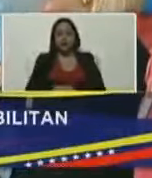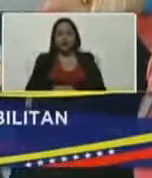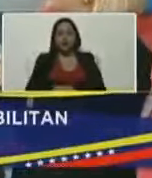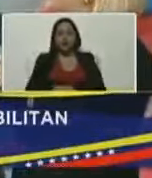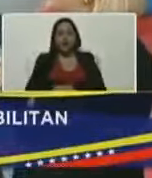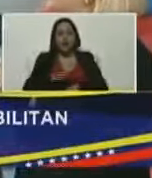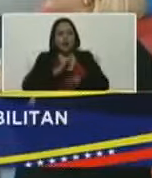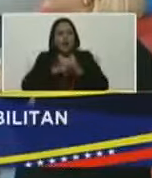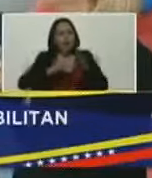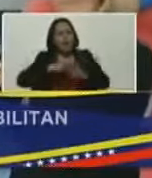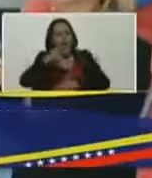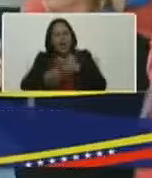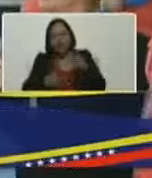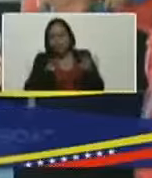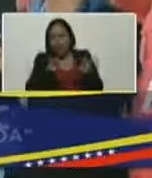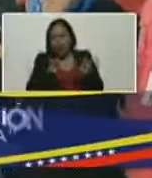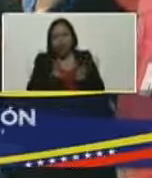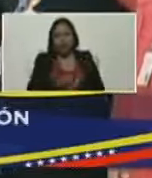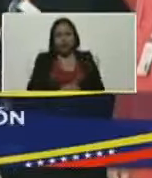Porque entre los planes nuevos